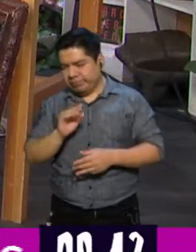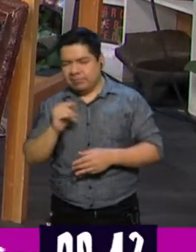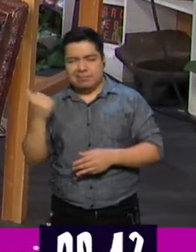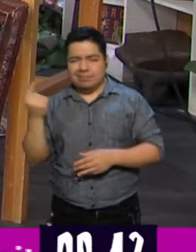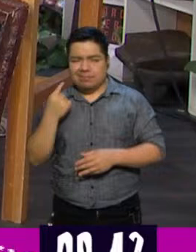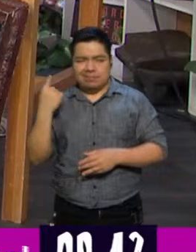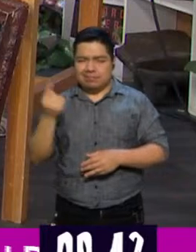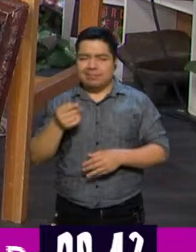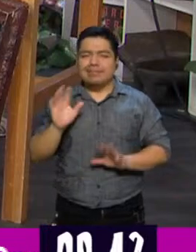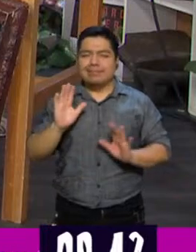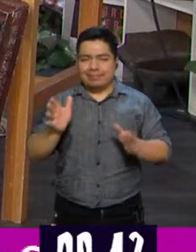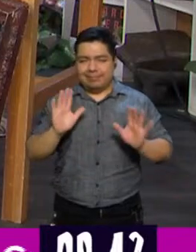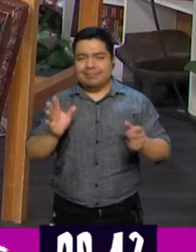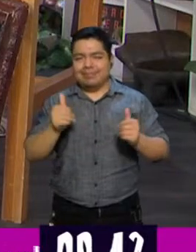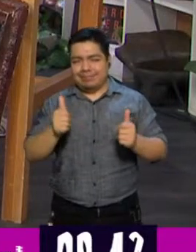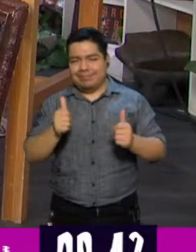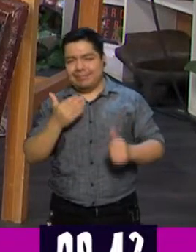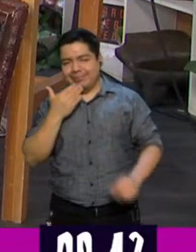aplausos. acá, ya lo oímos.